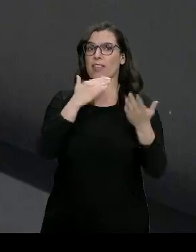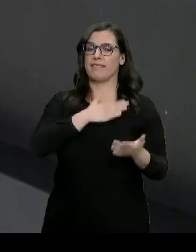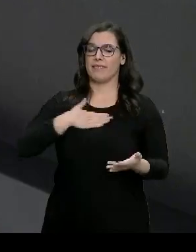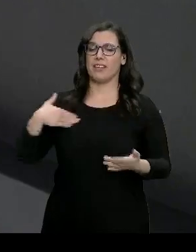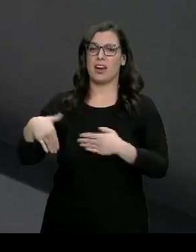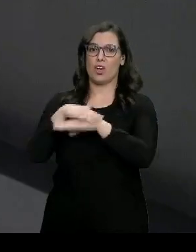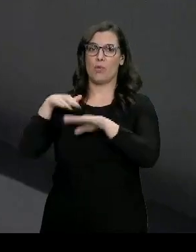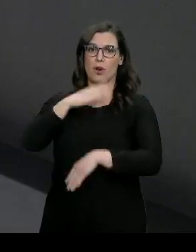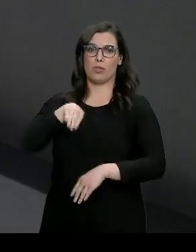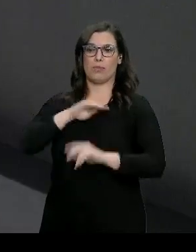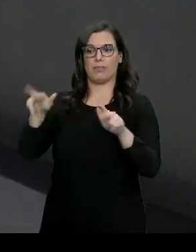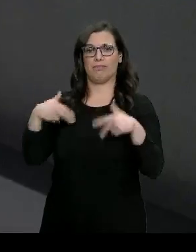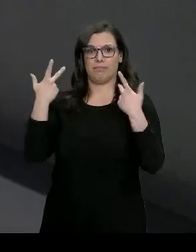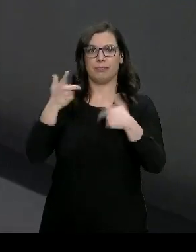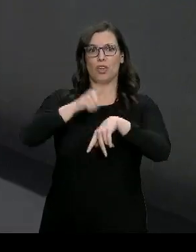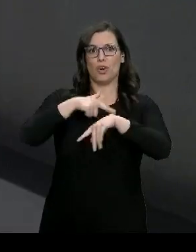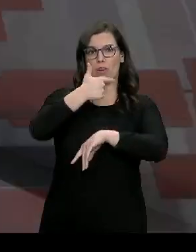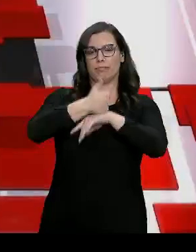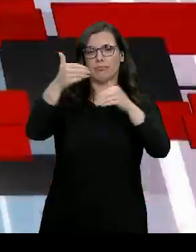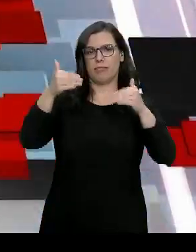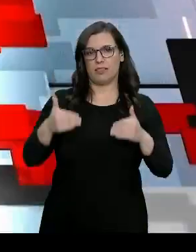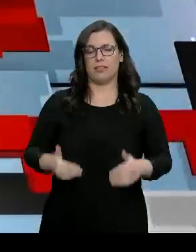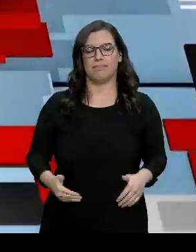permita el adelanto del toque de queda.